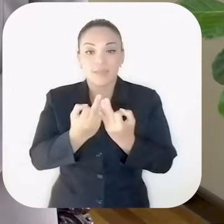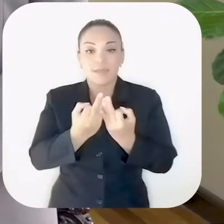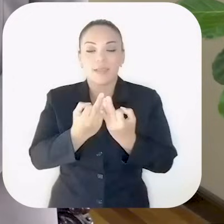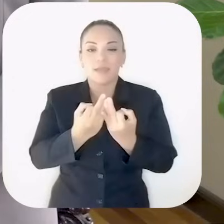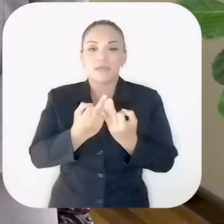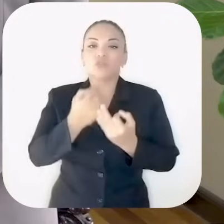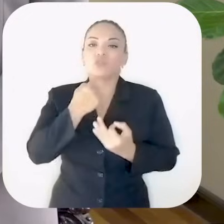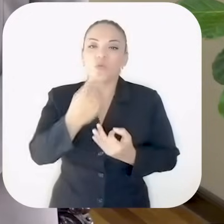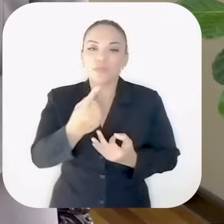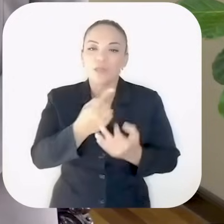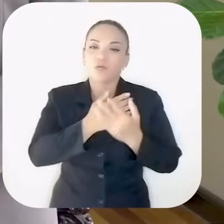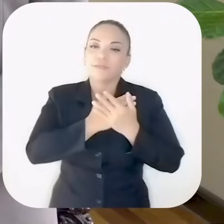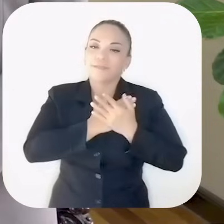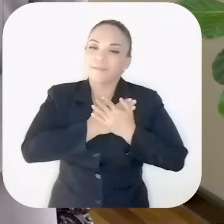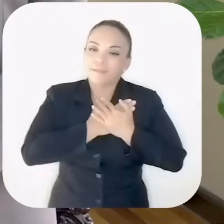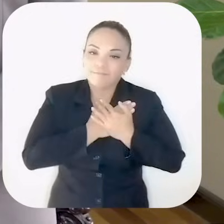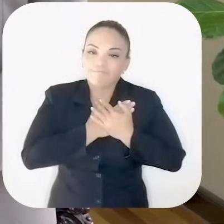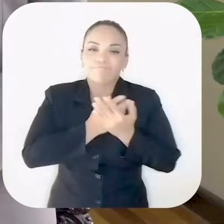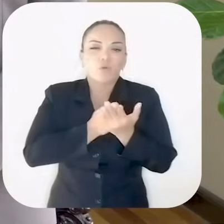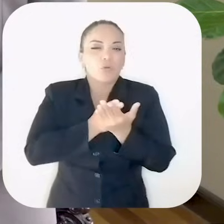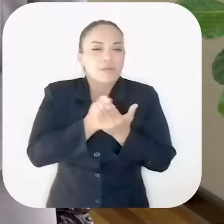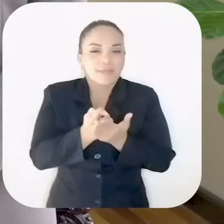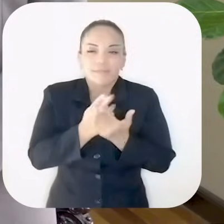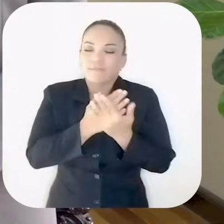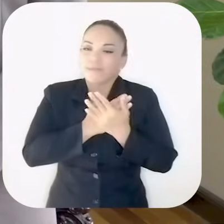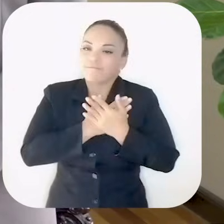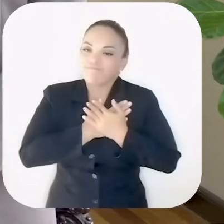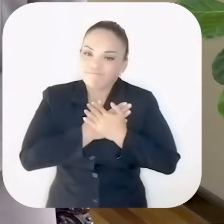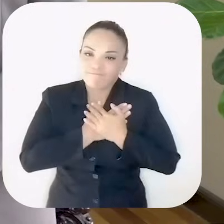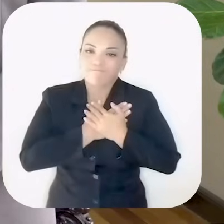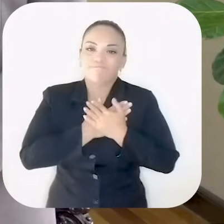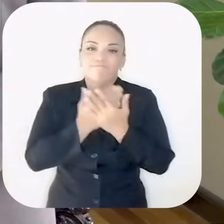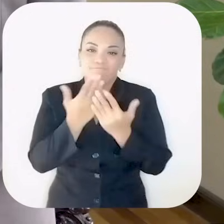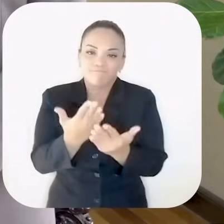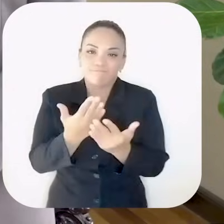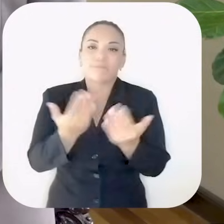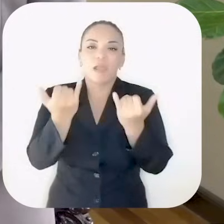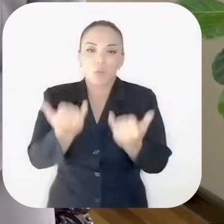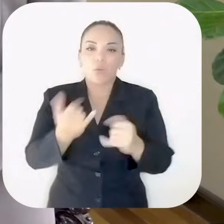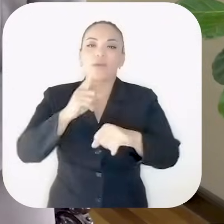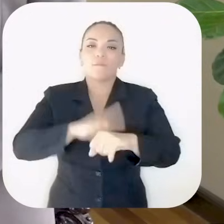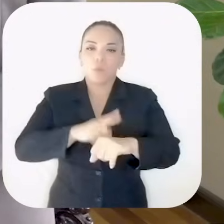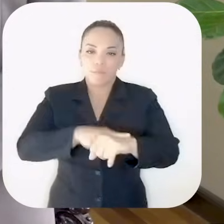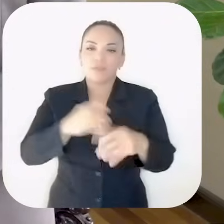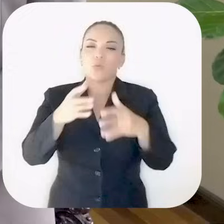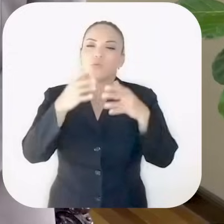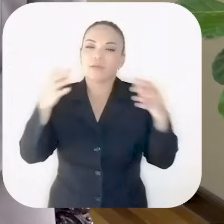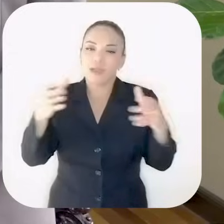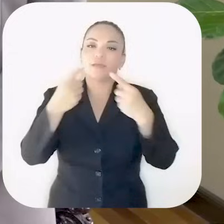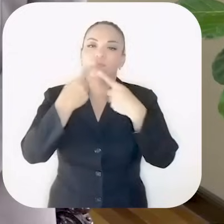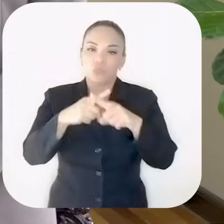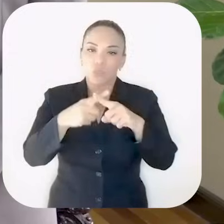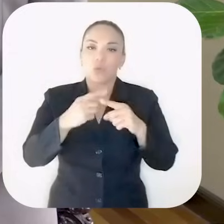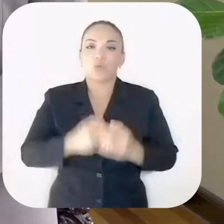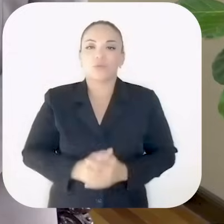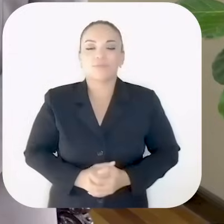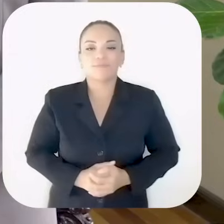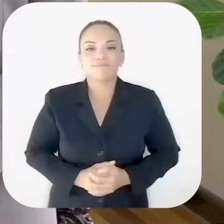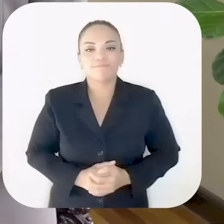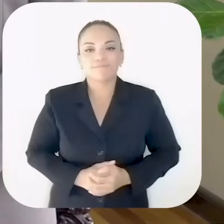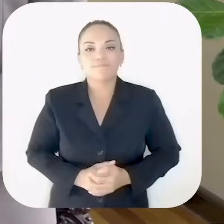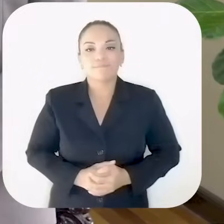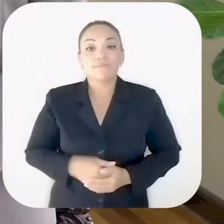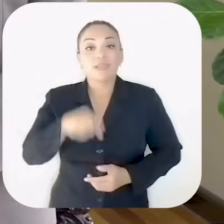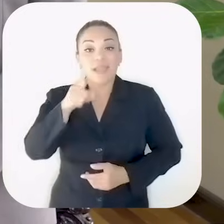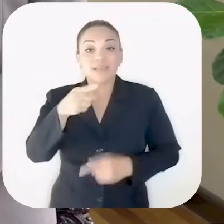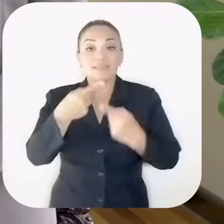las más profundas y sinceras condolencias en este momento de gran dolor. El dolor que